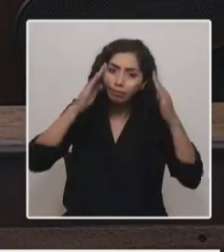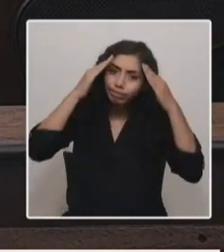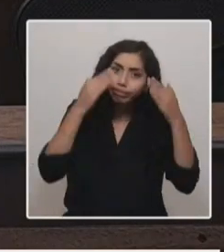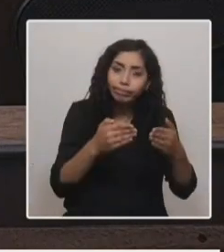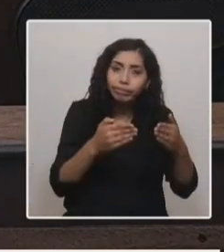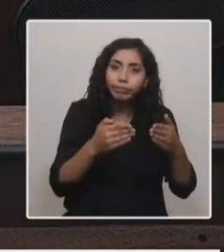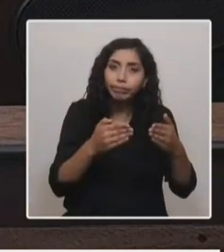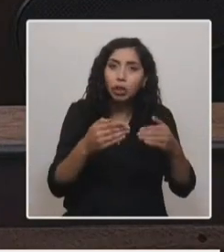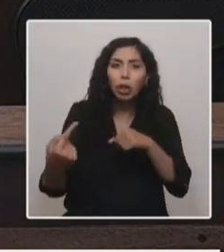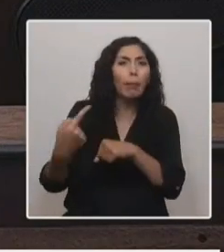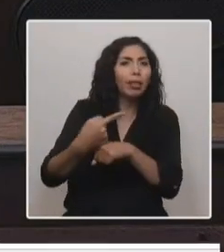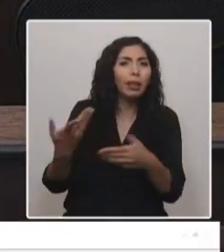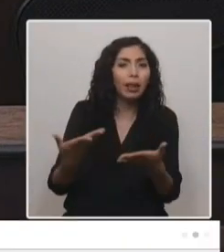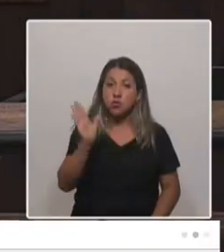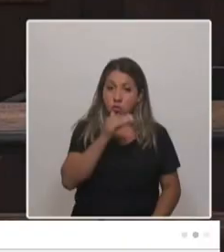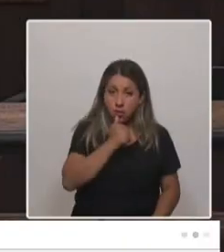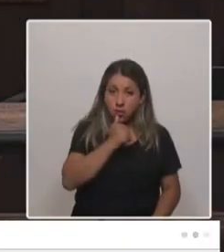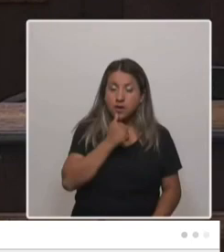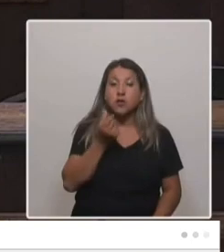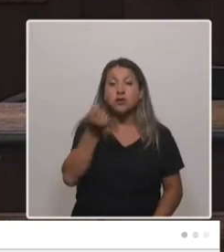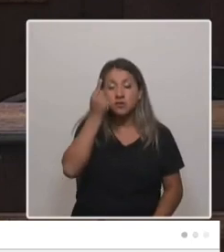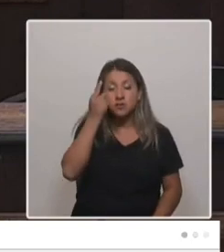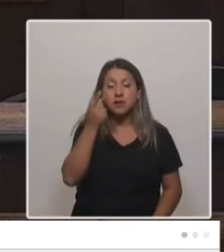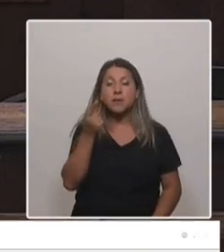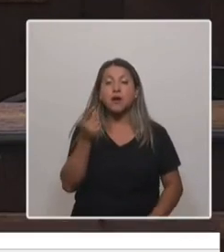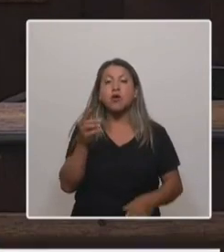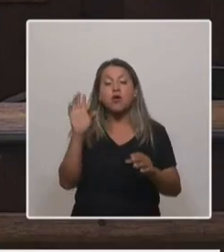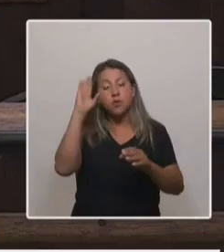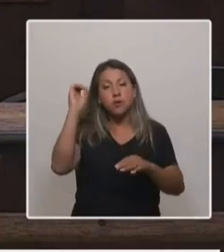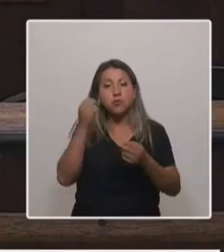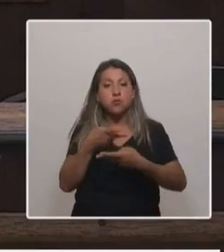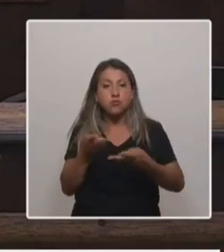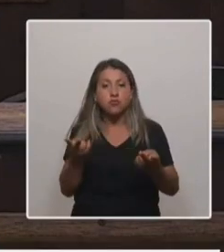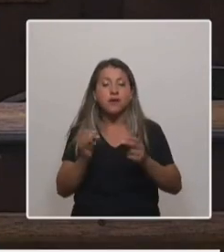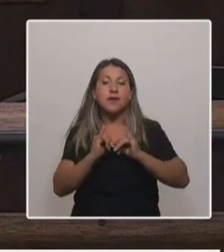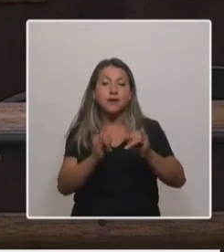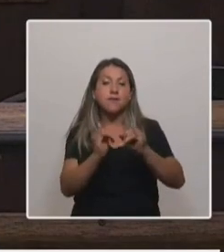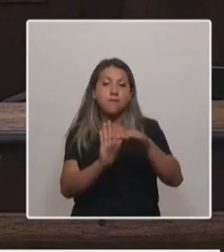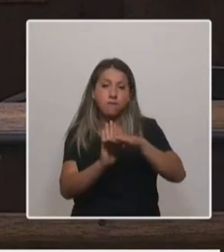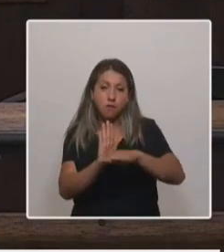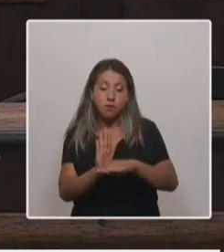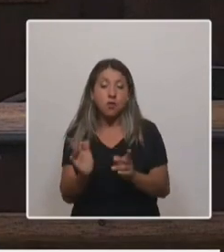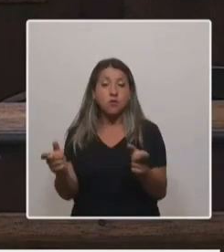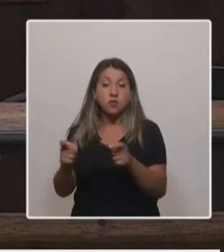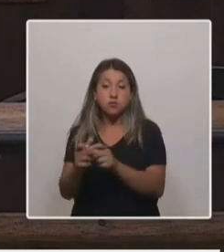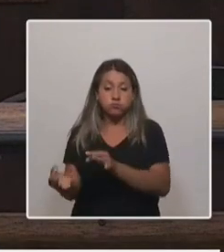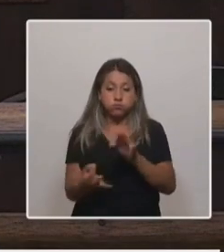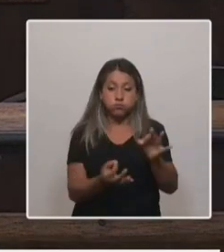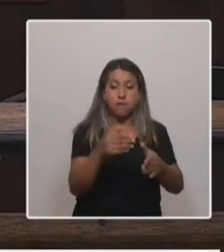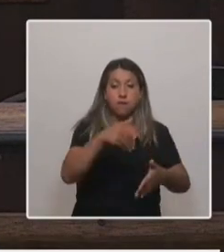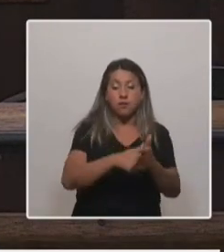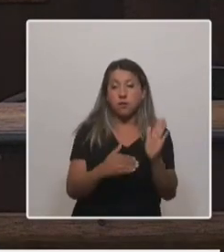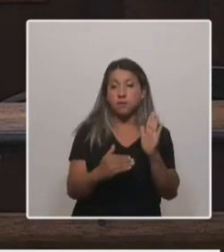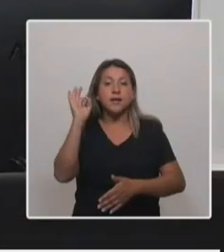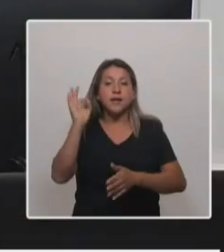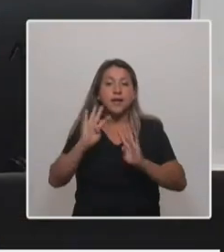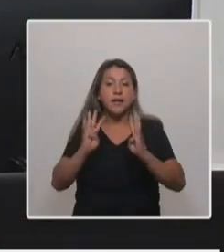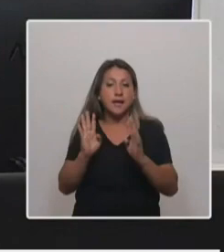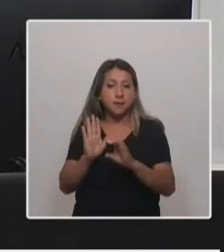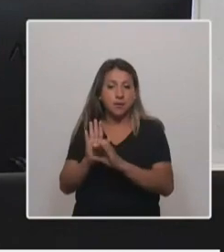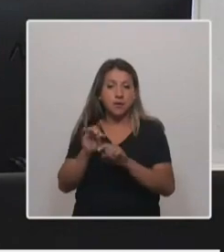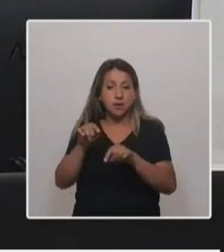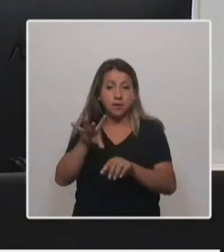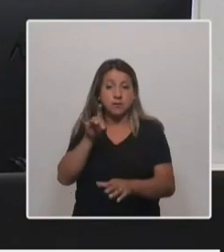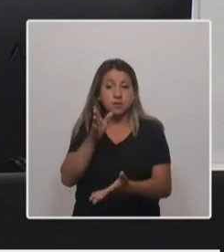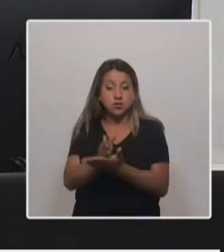que estamos convocados que es a cambiar Chile. Ninguna norma quería que el informe que viene de comisión se vota por dos tercios, no hay norma. Si